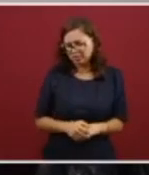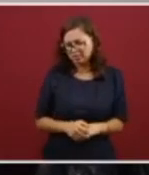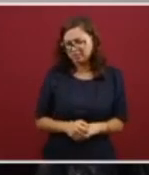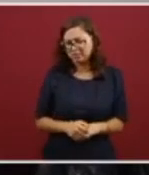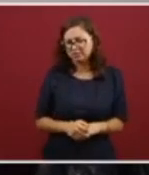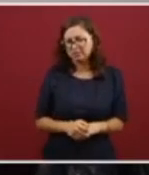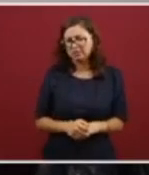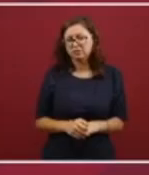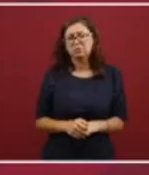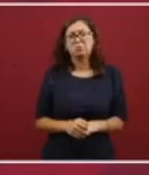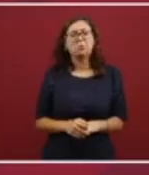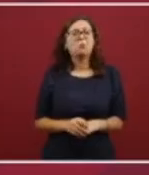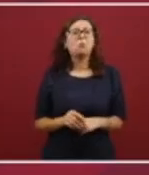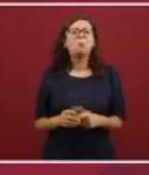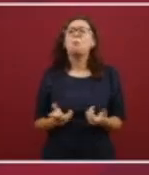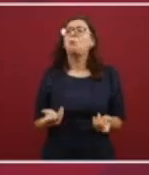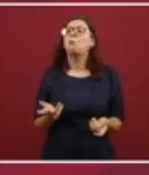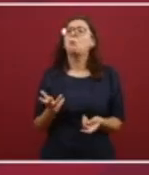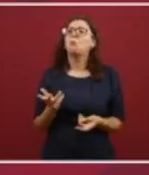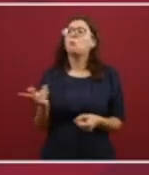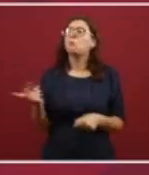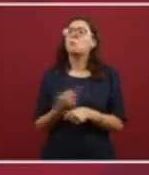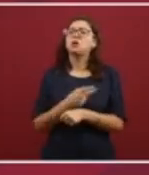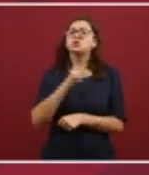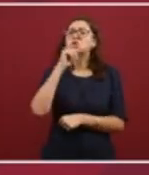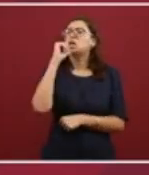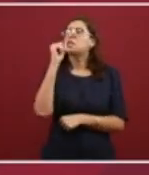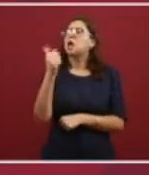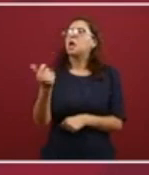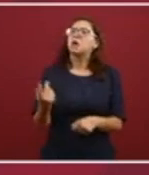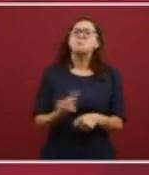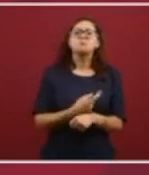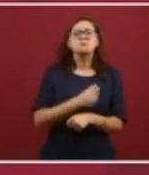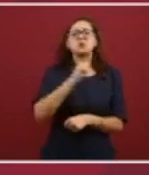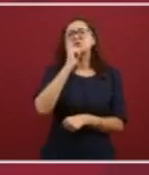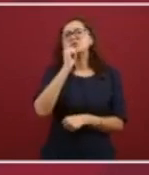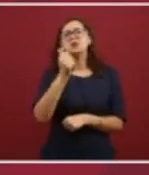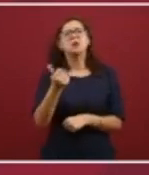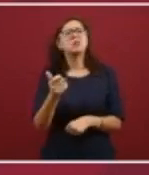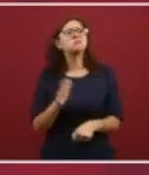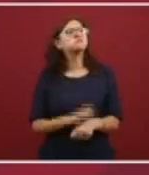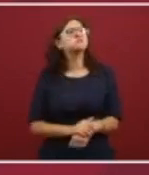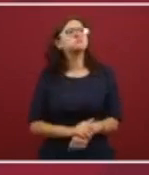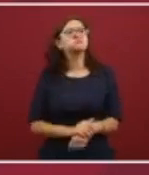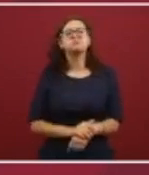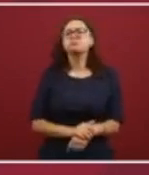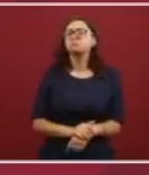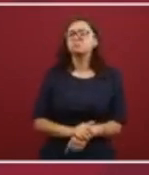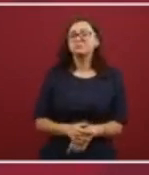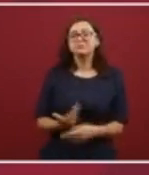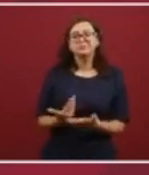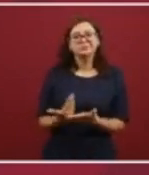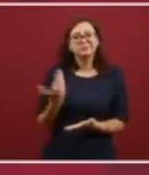68. No había nada. Bueno, esto que pasó hace 50 años.